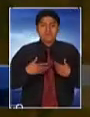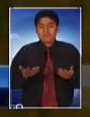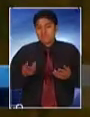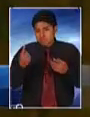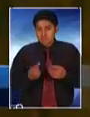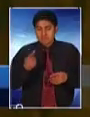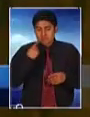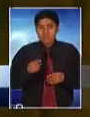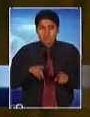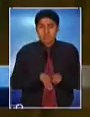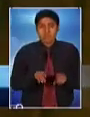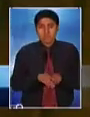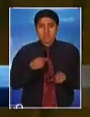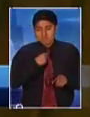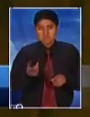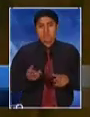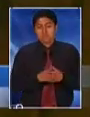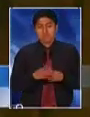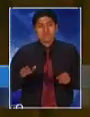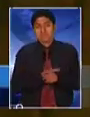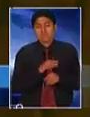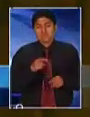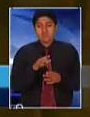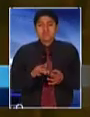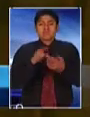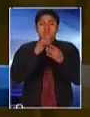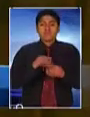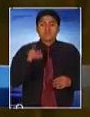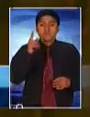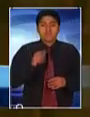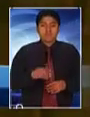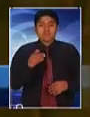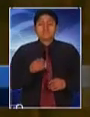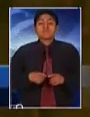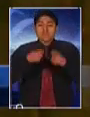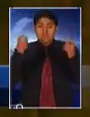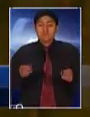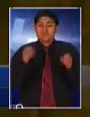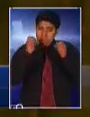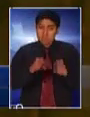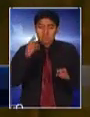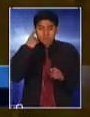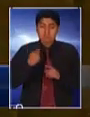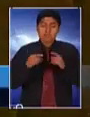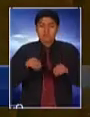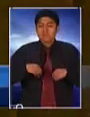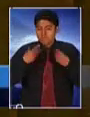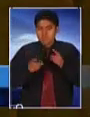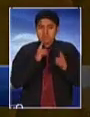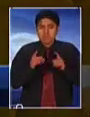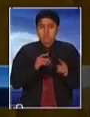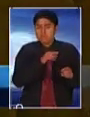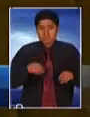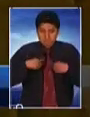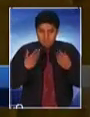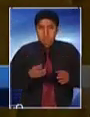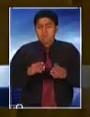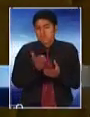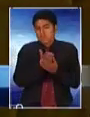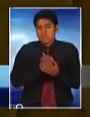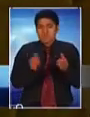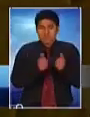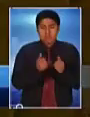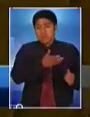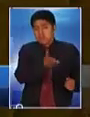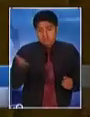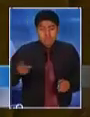estaban presentes. Particularmente para mi persona es totalmente prioritario, es una gran oportunidad, es más, para poder conversar y poder incluso